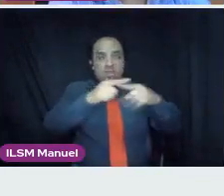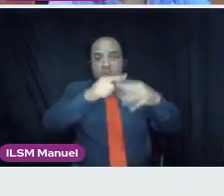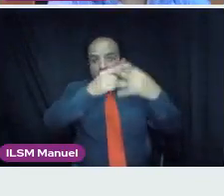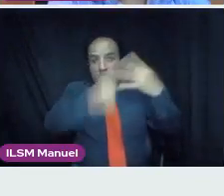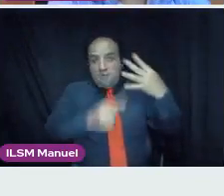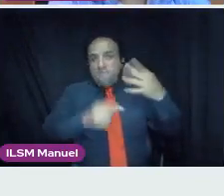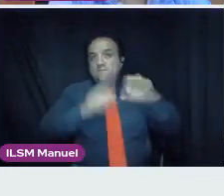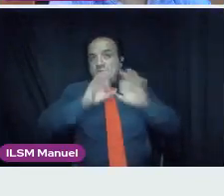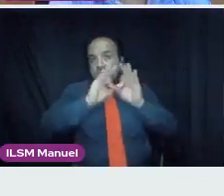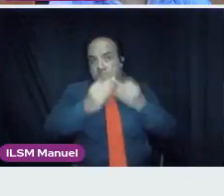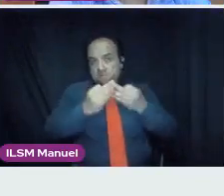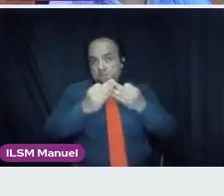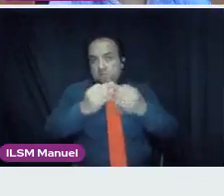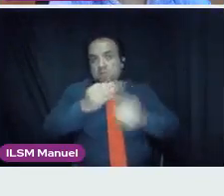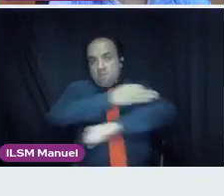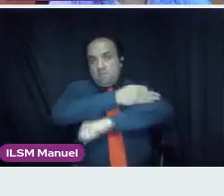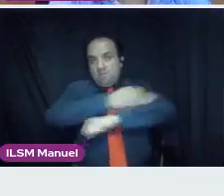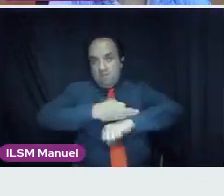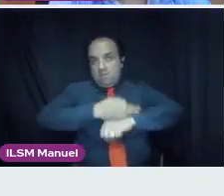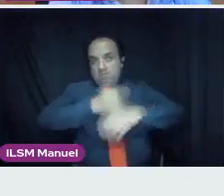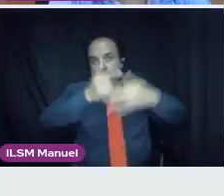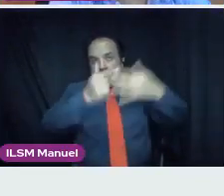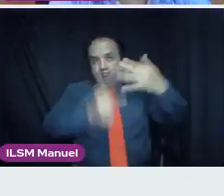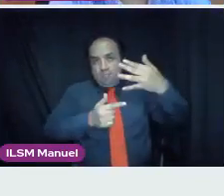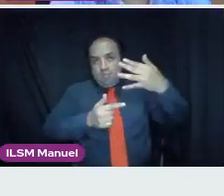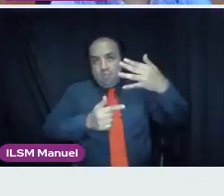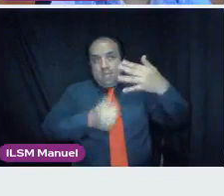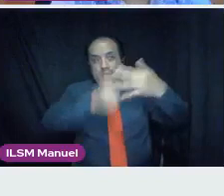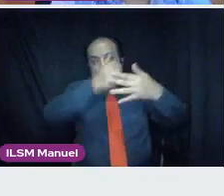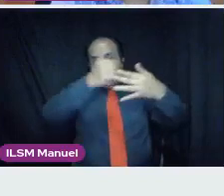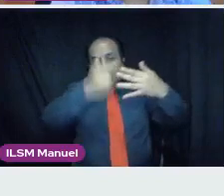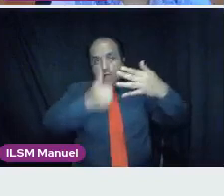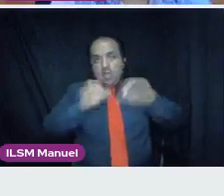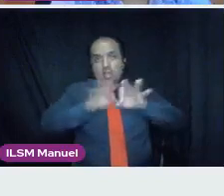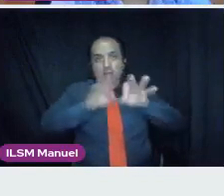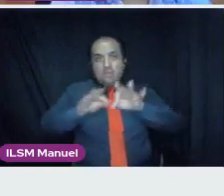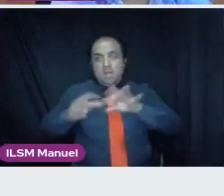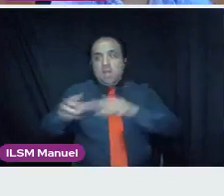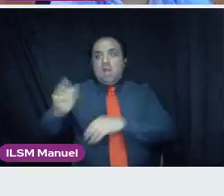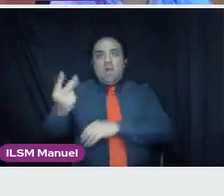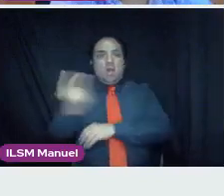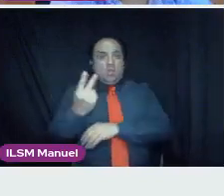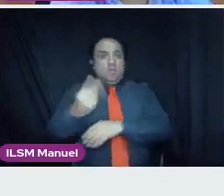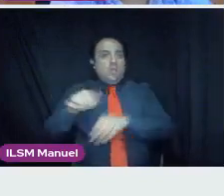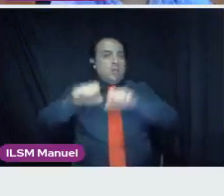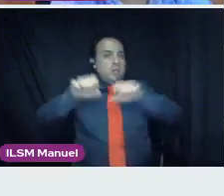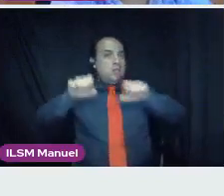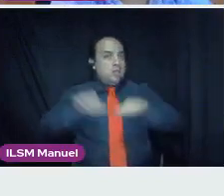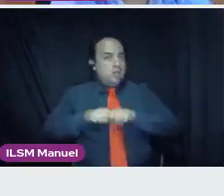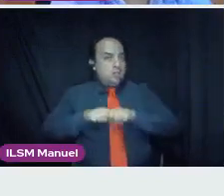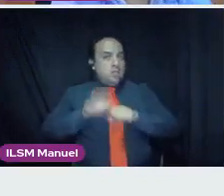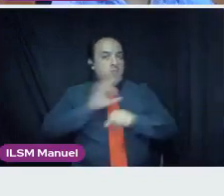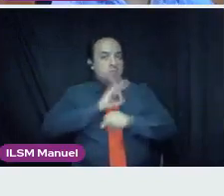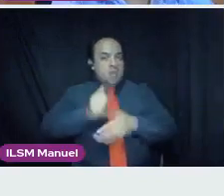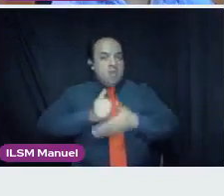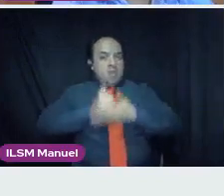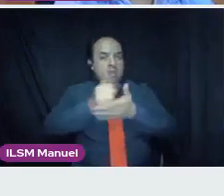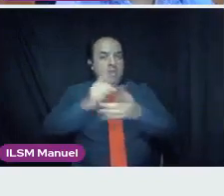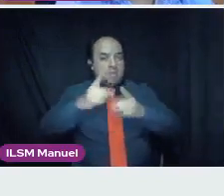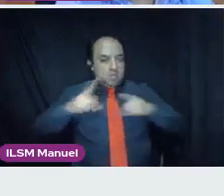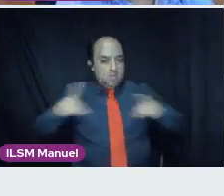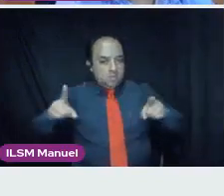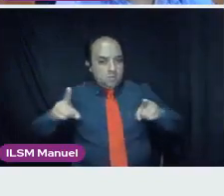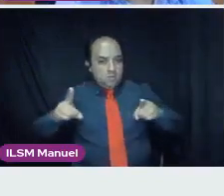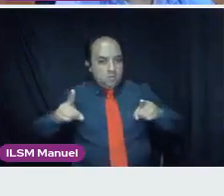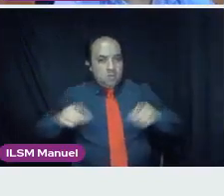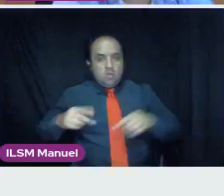y todas ellas, si trabajamos en equipo, pueden funcionar y pueden ayudar al desarrollo de los y